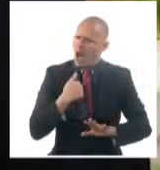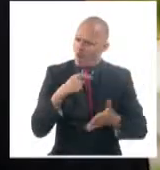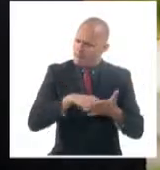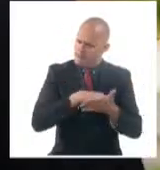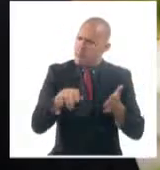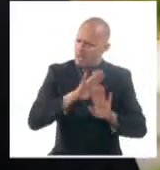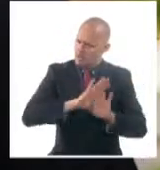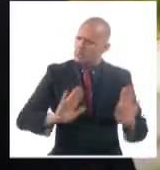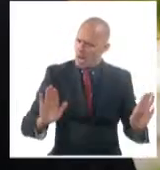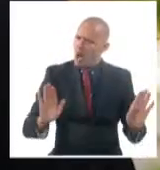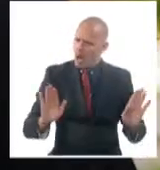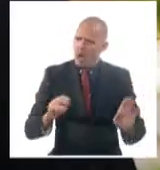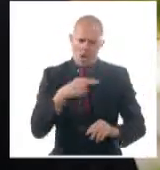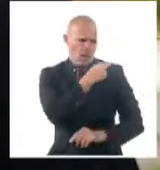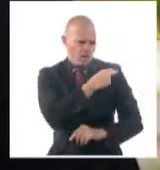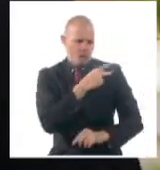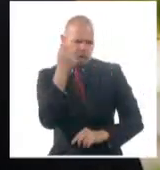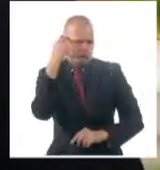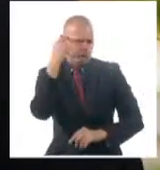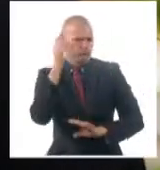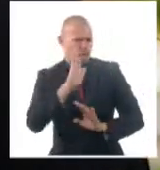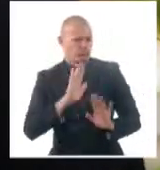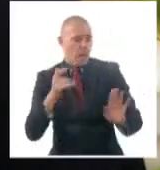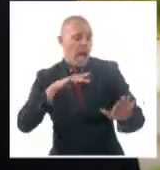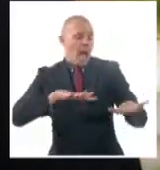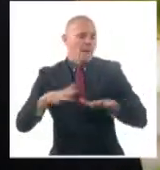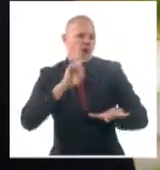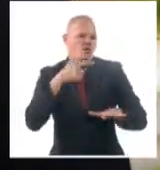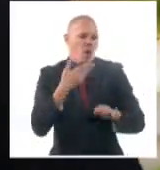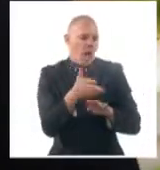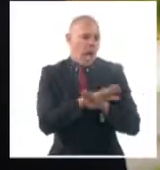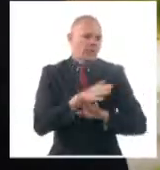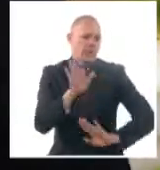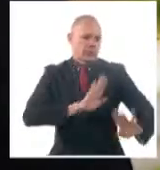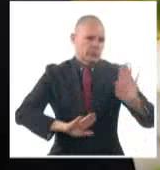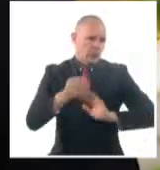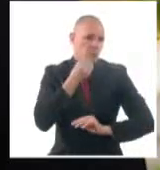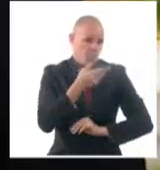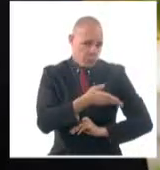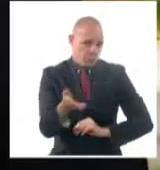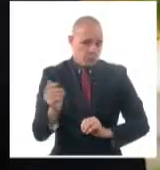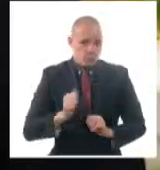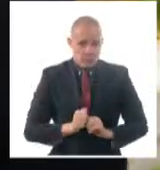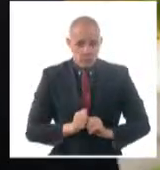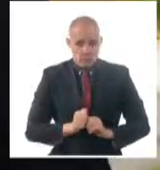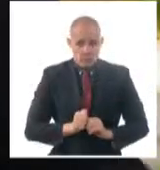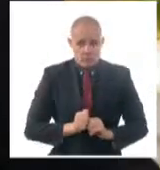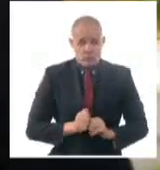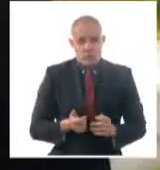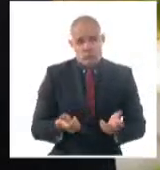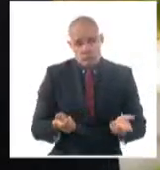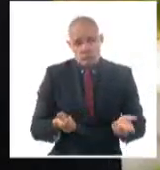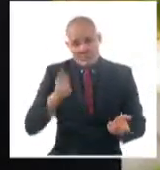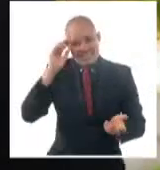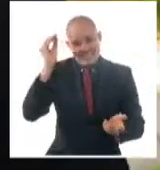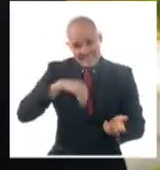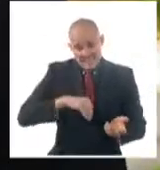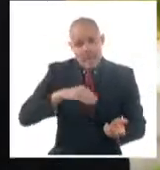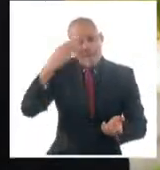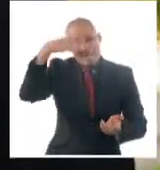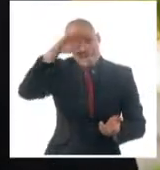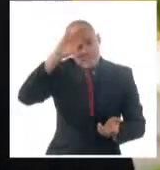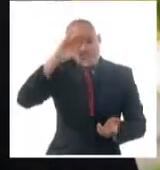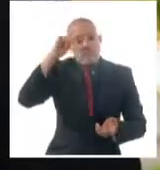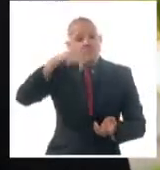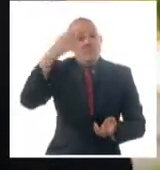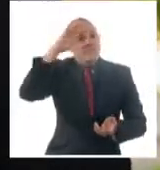definida para trabajar el tema del embarazo adolescente, que si bien tiene un comportamiento que es desigual en todo el país,